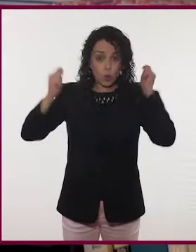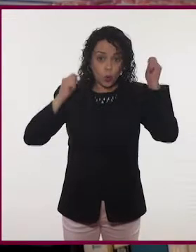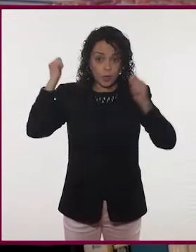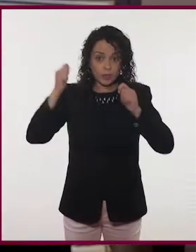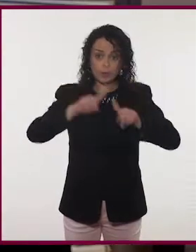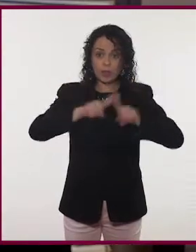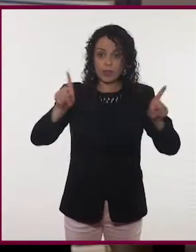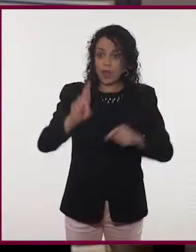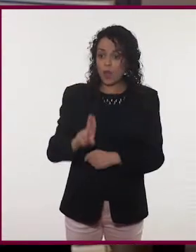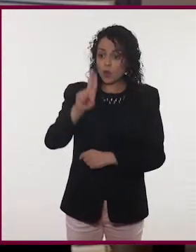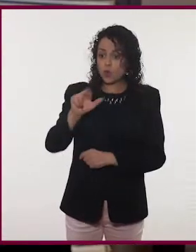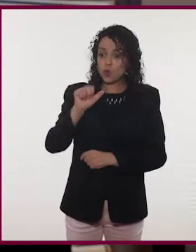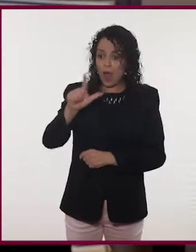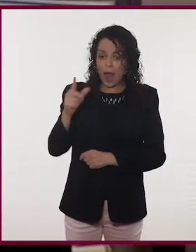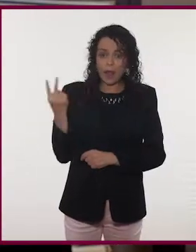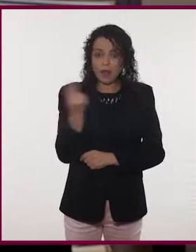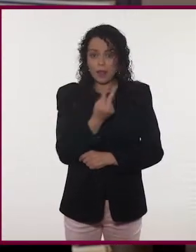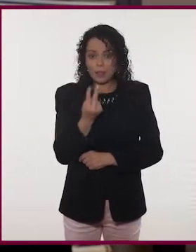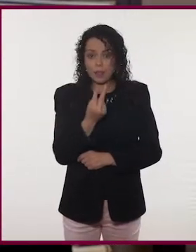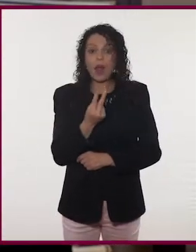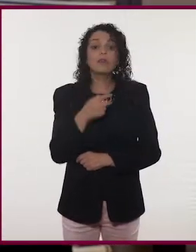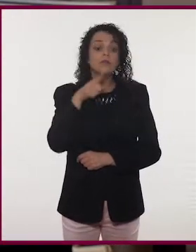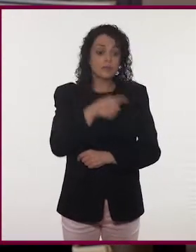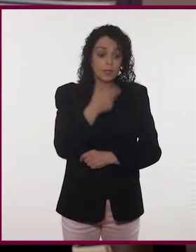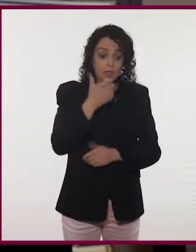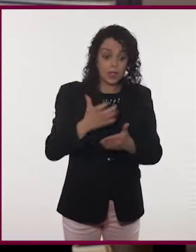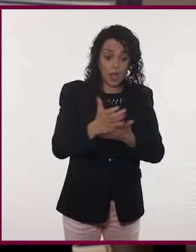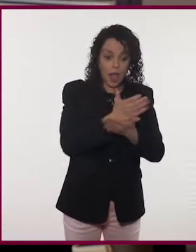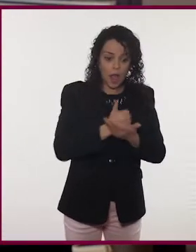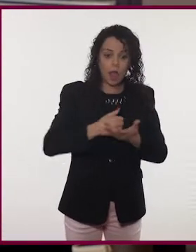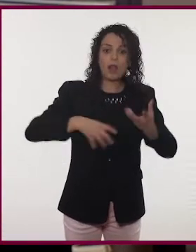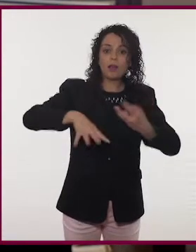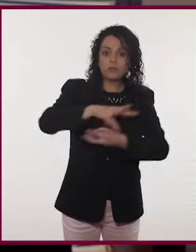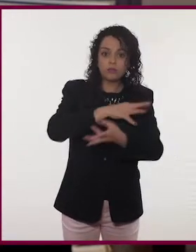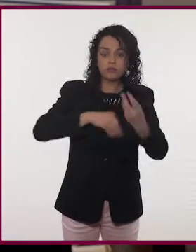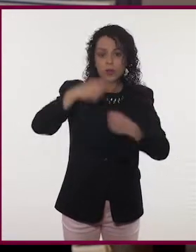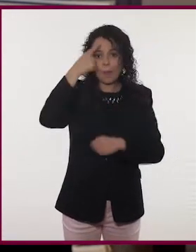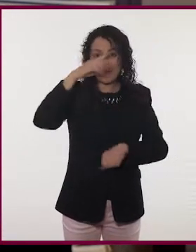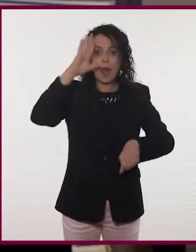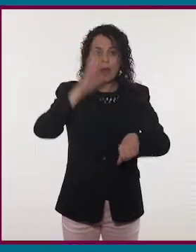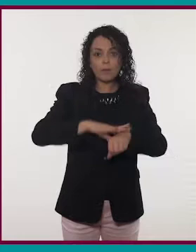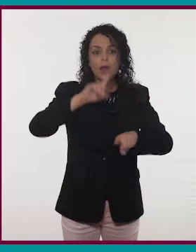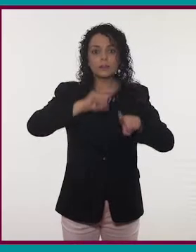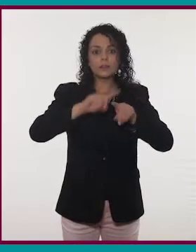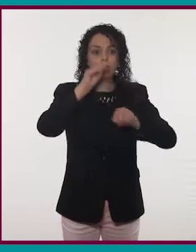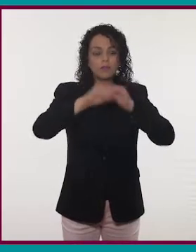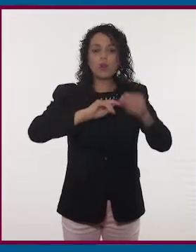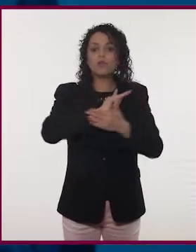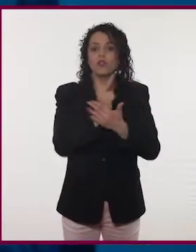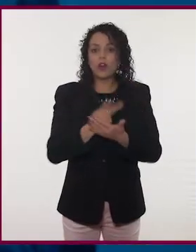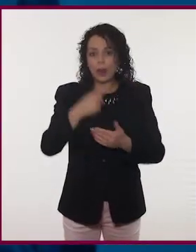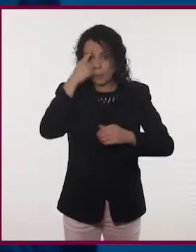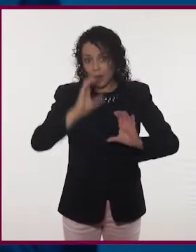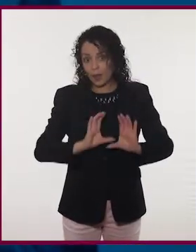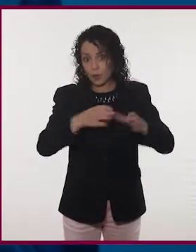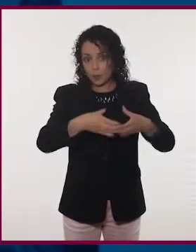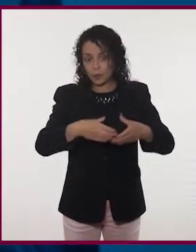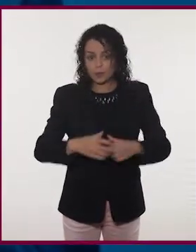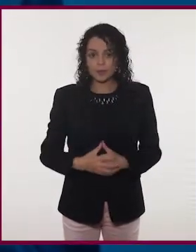del rural, se reinvierte parte de las utilidades generadas en planes y programas comunitarios.